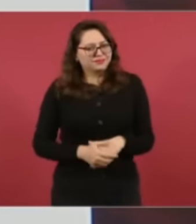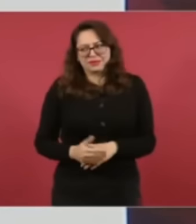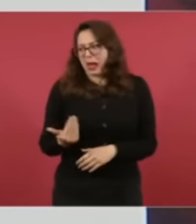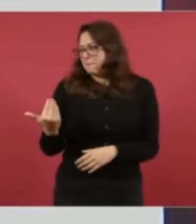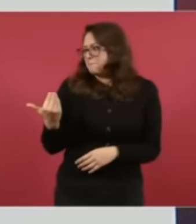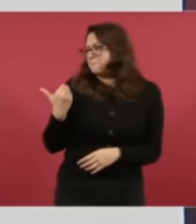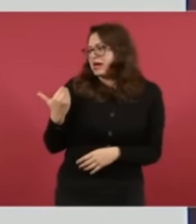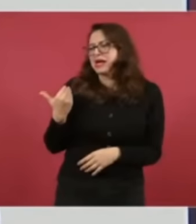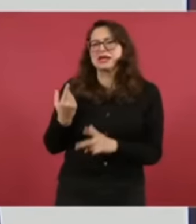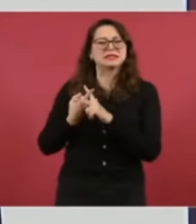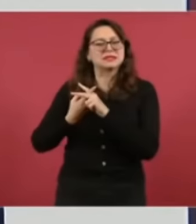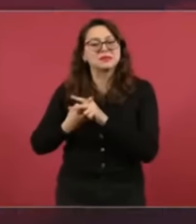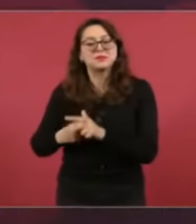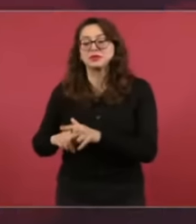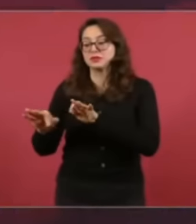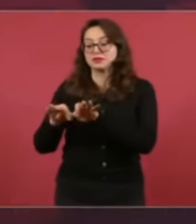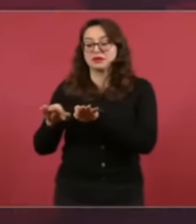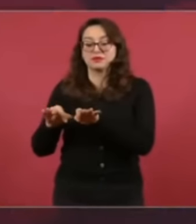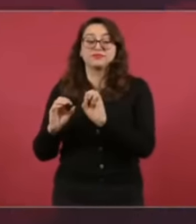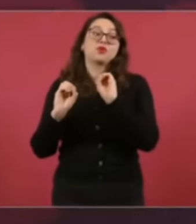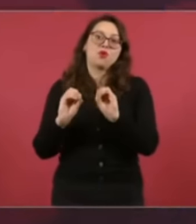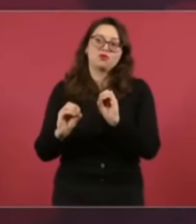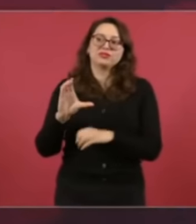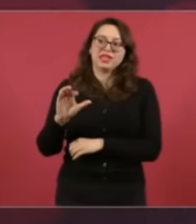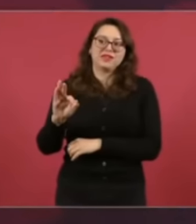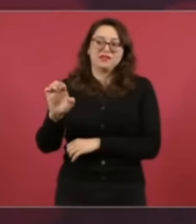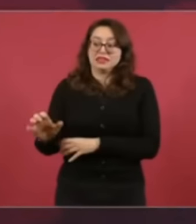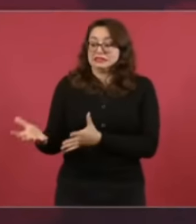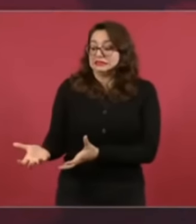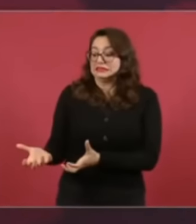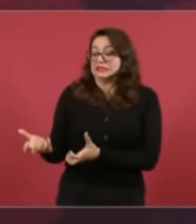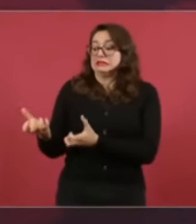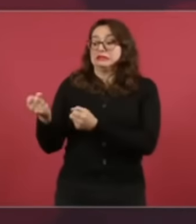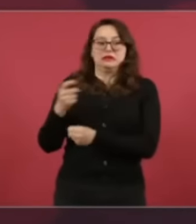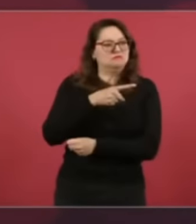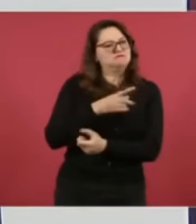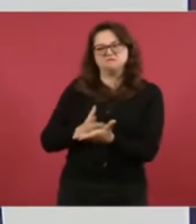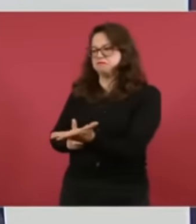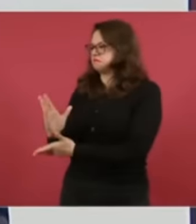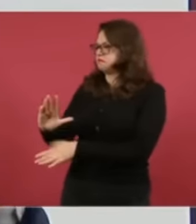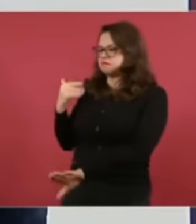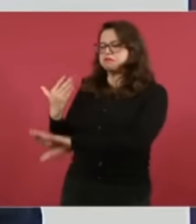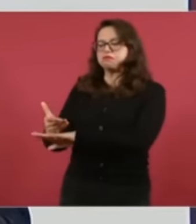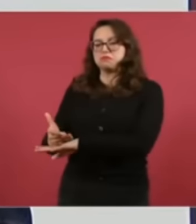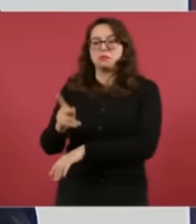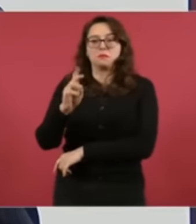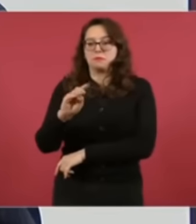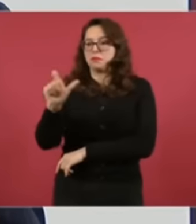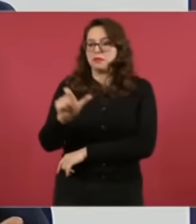pararla, o la Comisión Federal, que estamos rescatándola, o Pemex. Pero pues